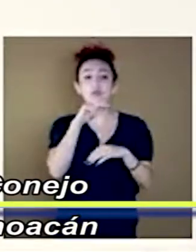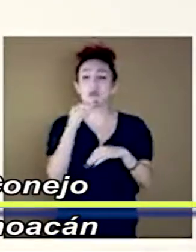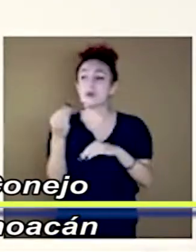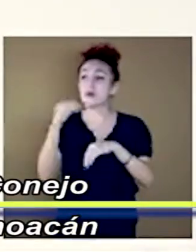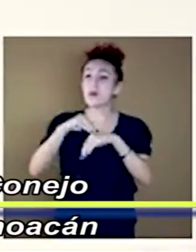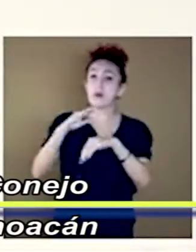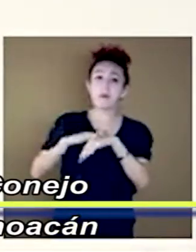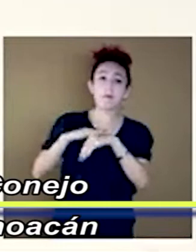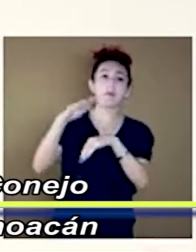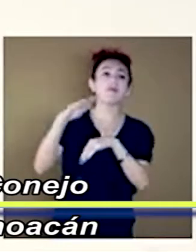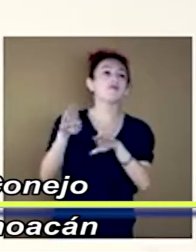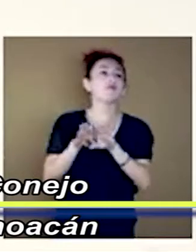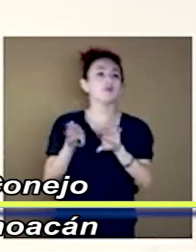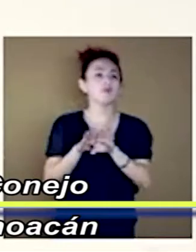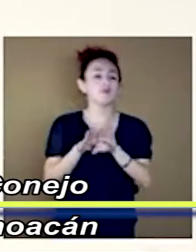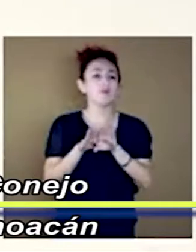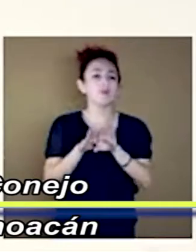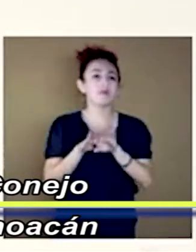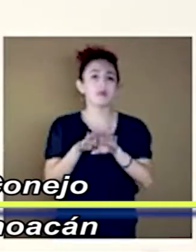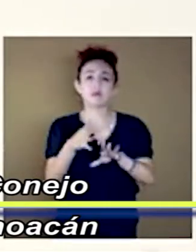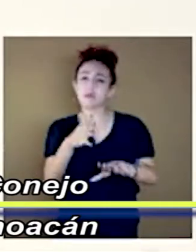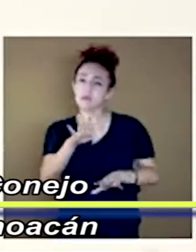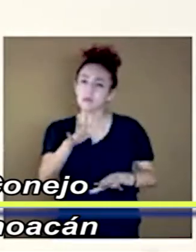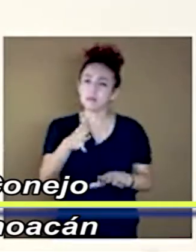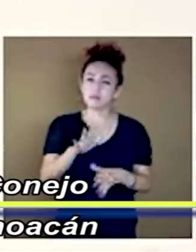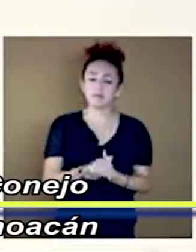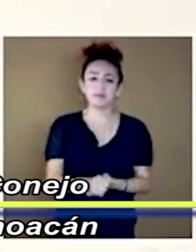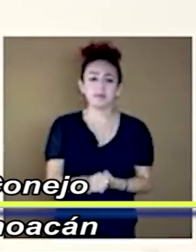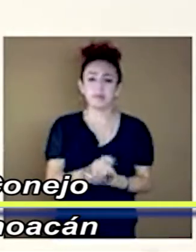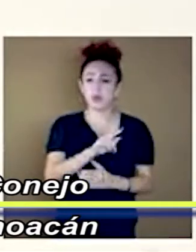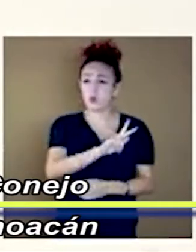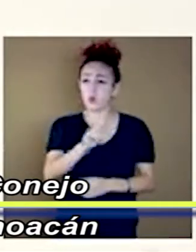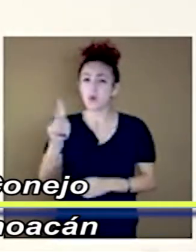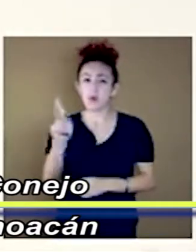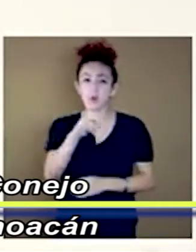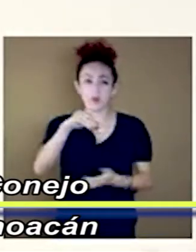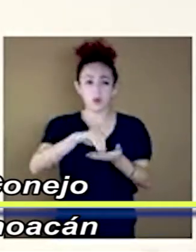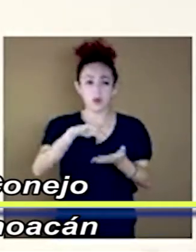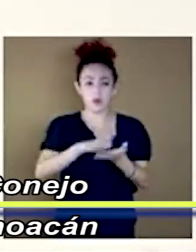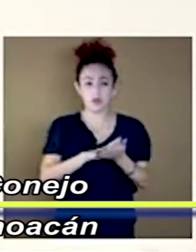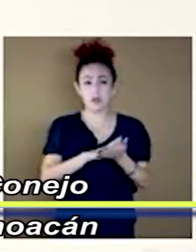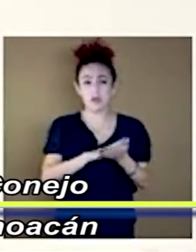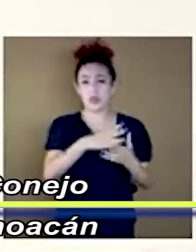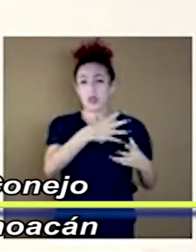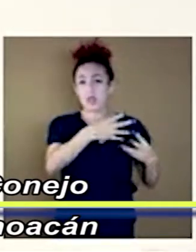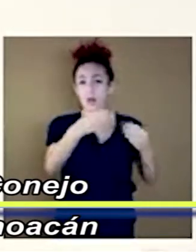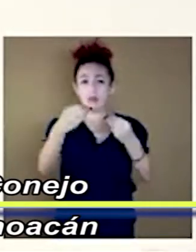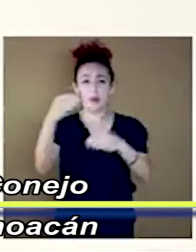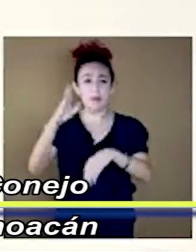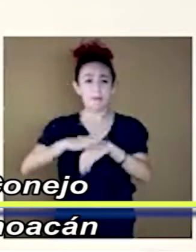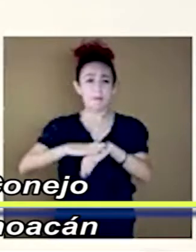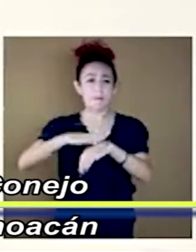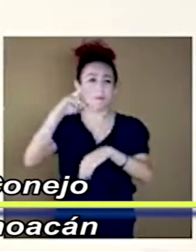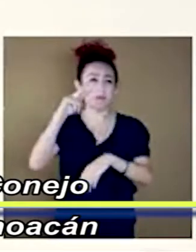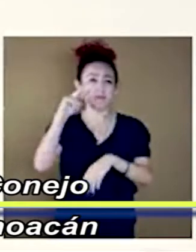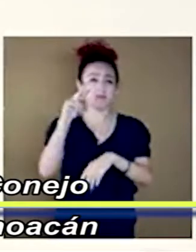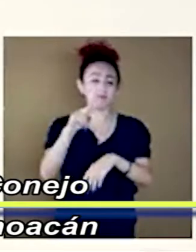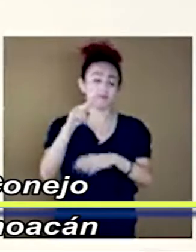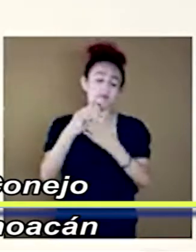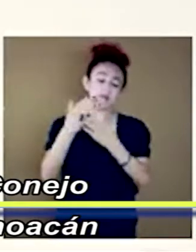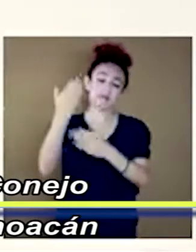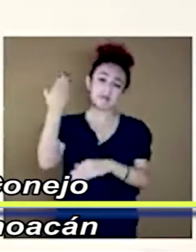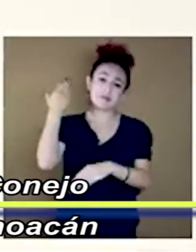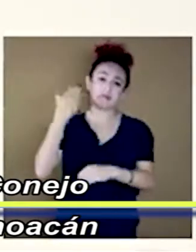incremento en los números muy parecido a los registrados durante el brote más alto que hemos tenido